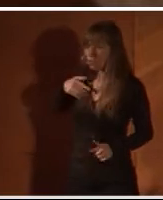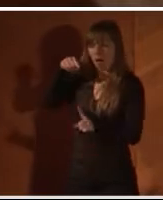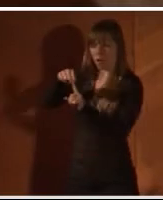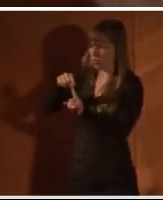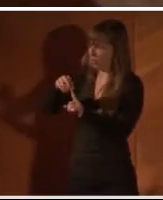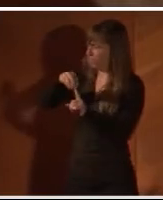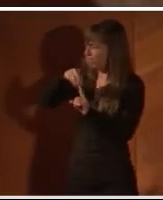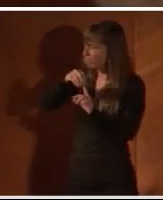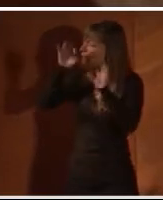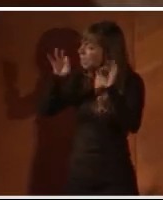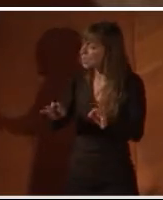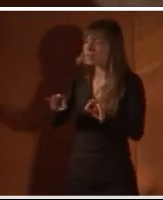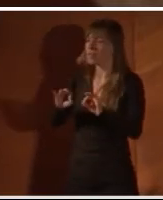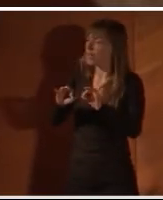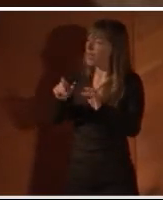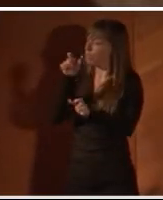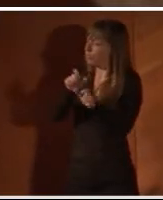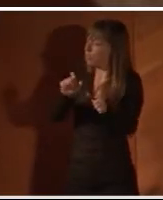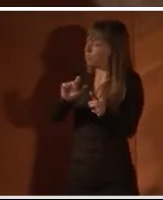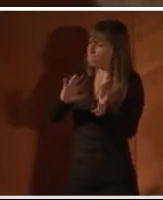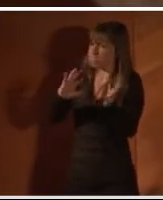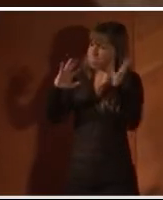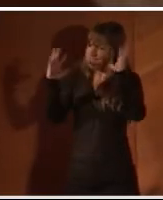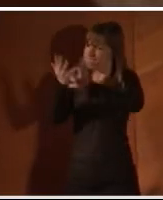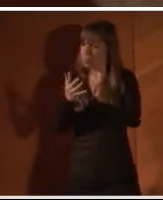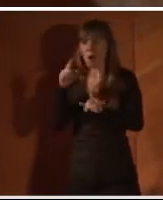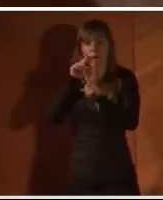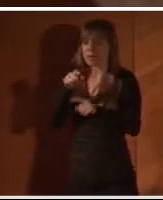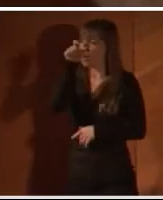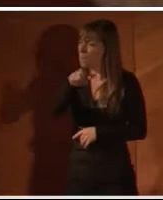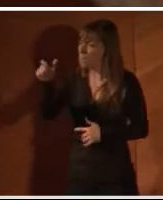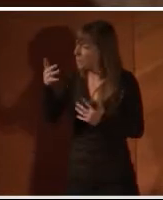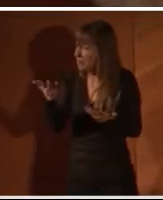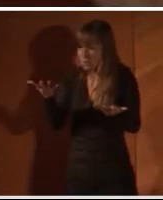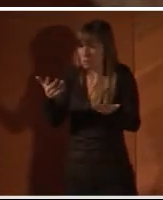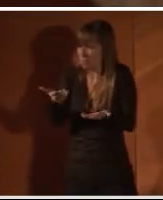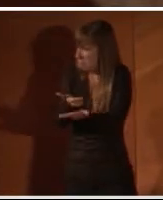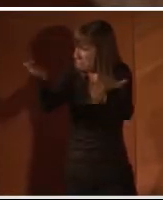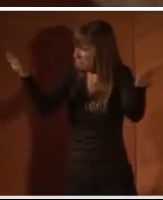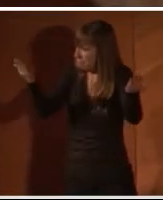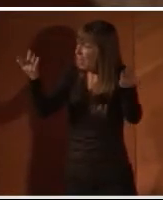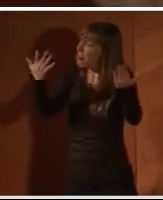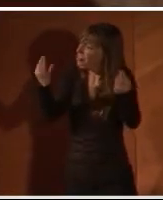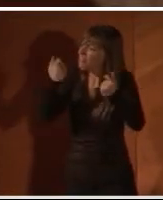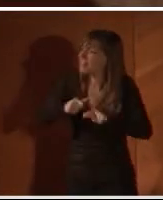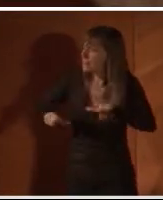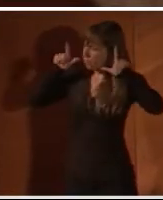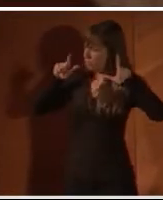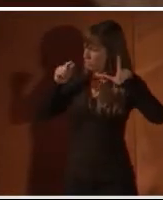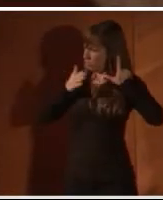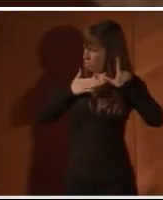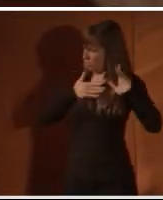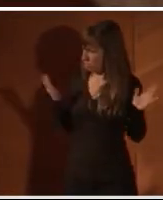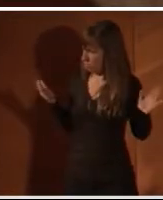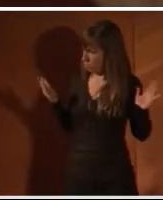mundo distinto en el que sean protagonistas, cada vez más protagonistas, los propios ciudadanos, dueños de su destino, dueños de